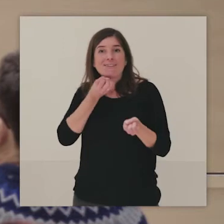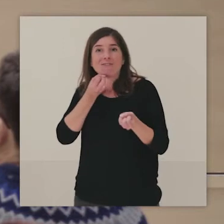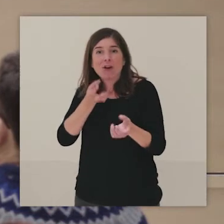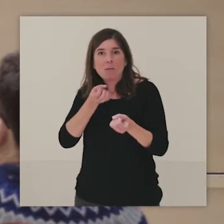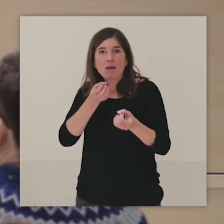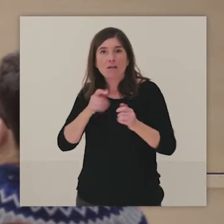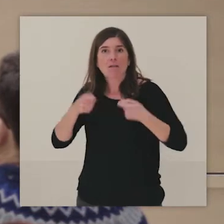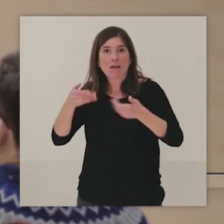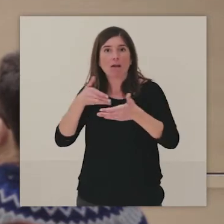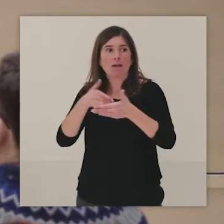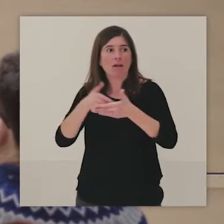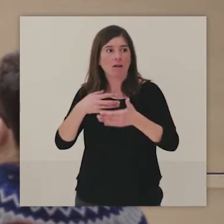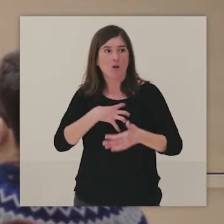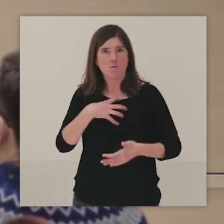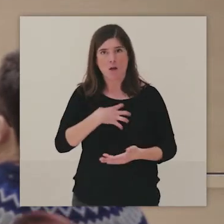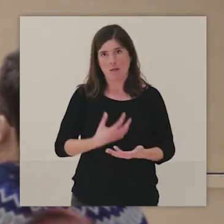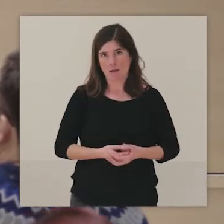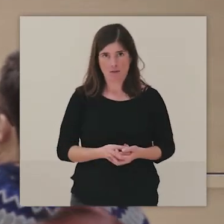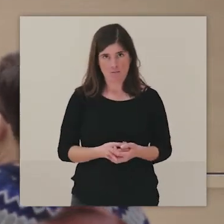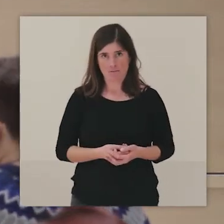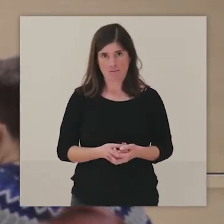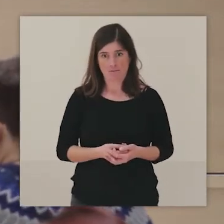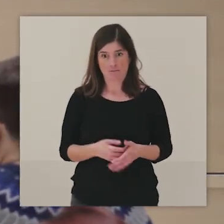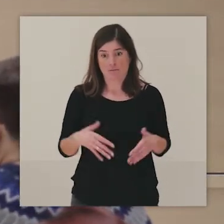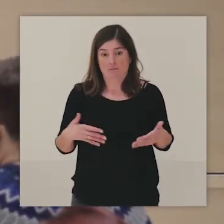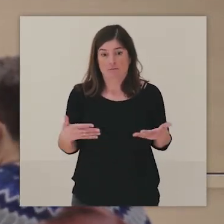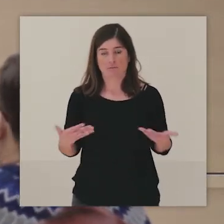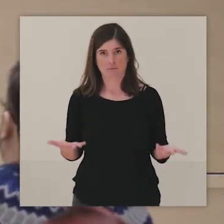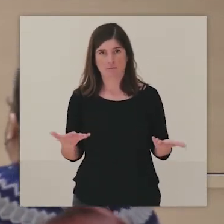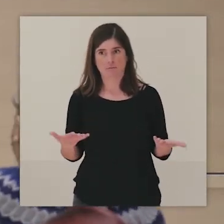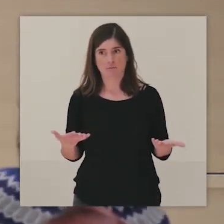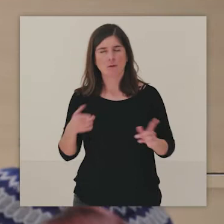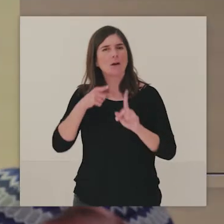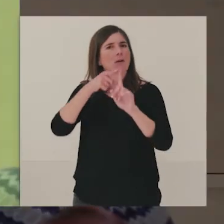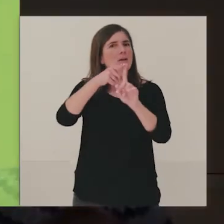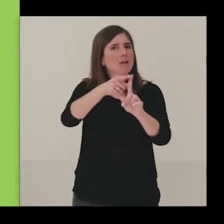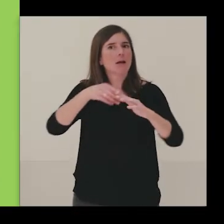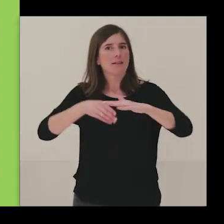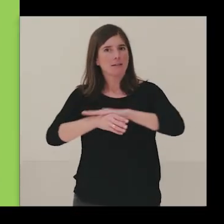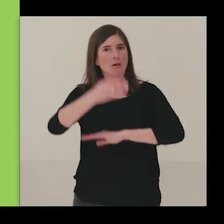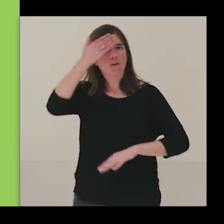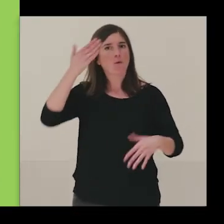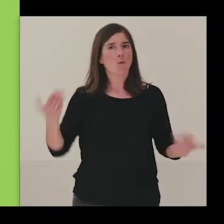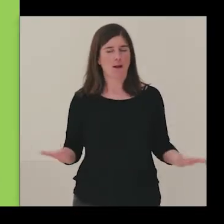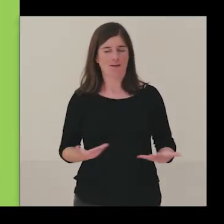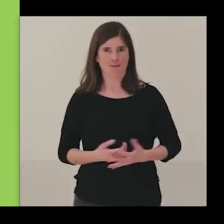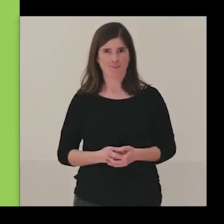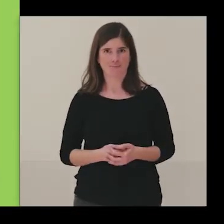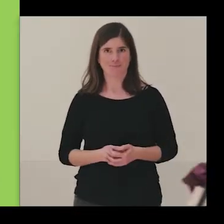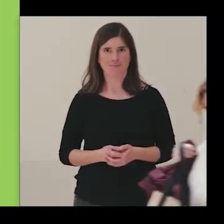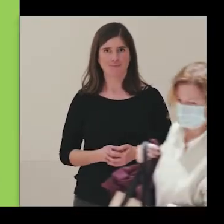información, que nos encontremos ese tipo de barreras. Y entonces el objetivo fundamental de la accesibilidad cognitiva es la